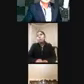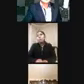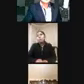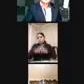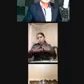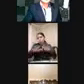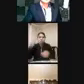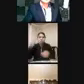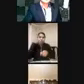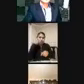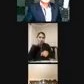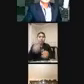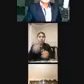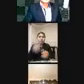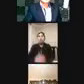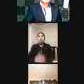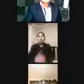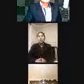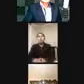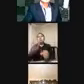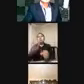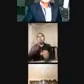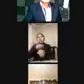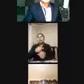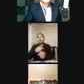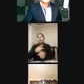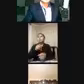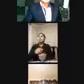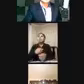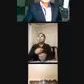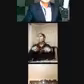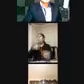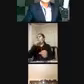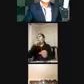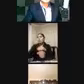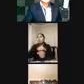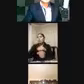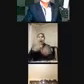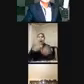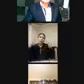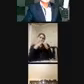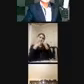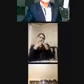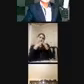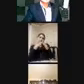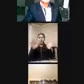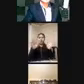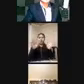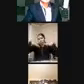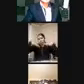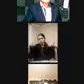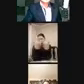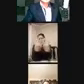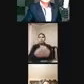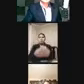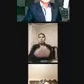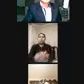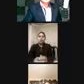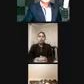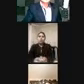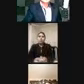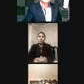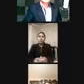rutinas. Hemos dicho, ¿no?, que toda rutina se va a volver a la final en una responsabilidad del niño.